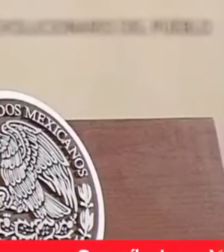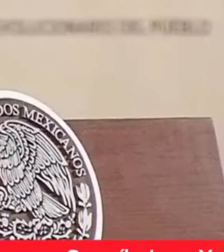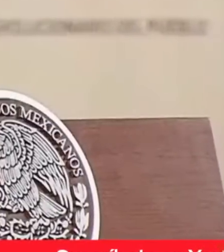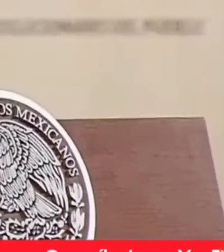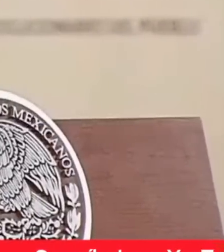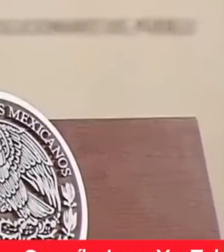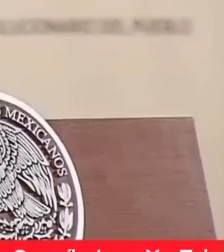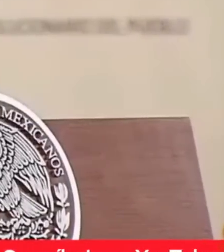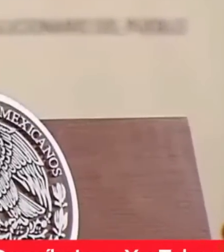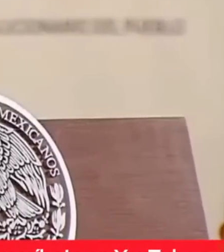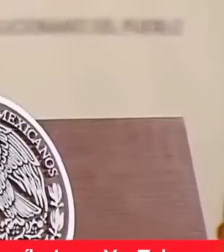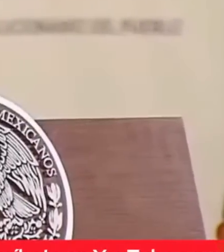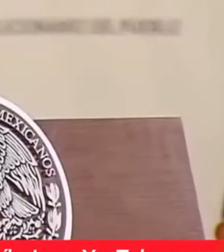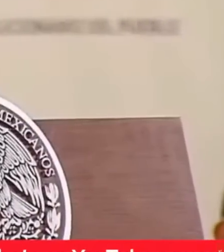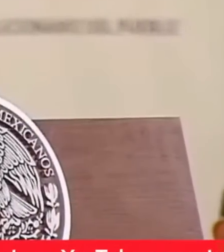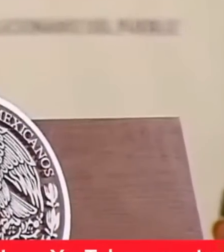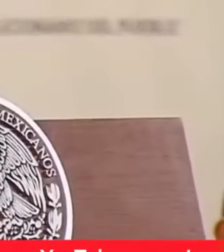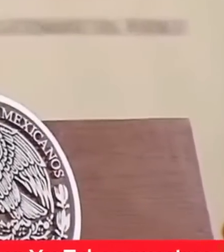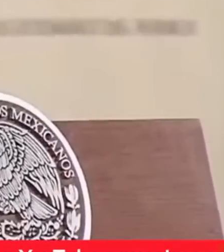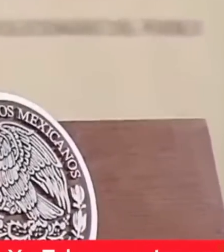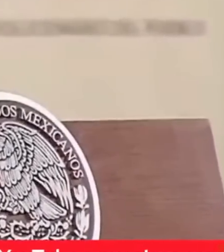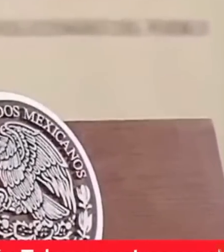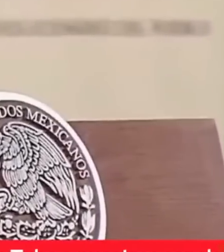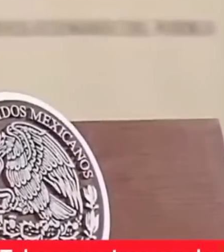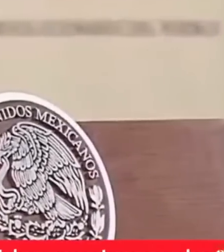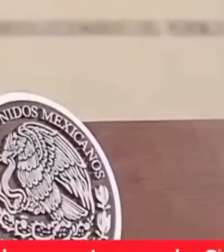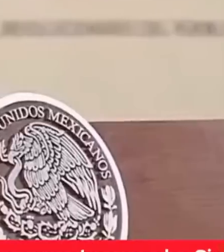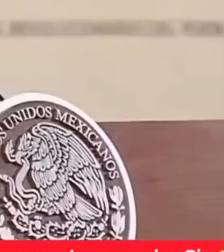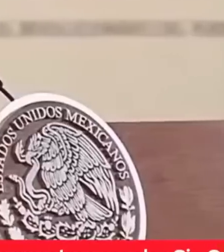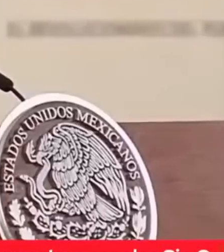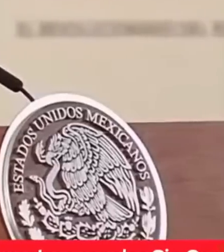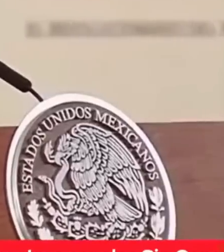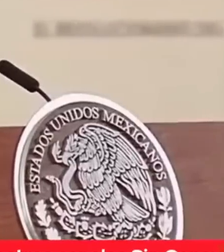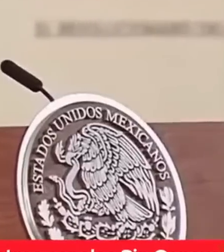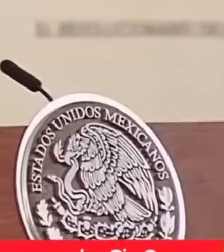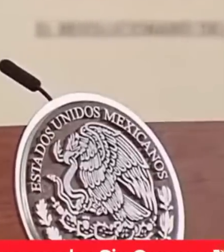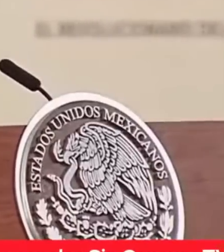porque a los heridos se les ejecutaba.